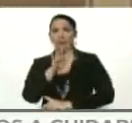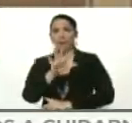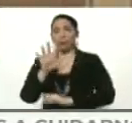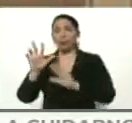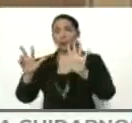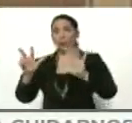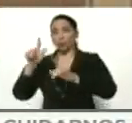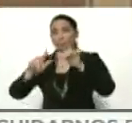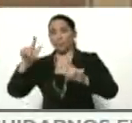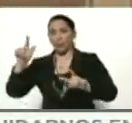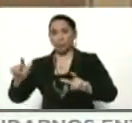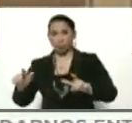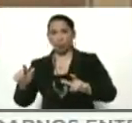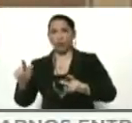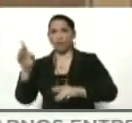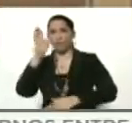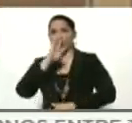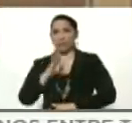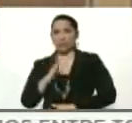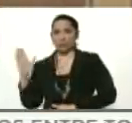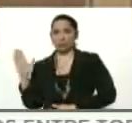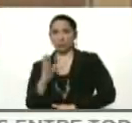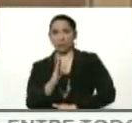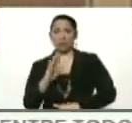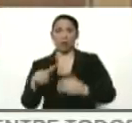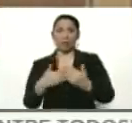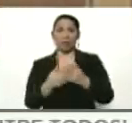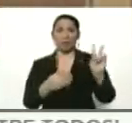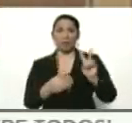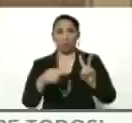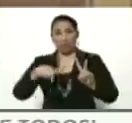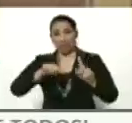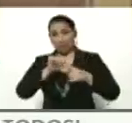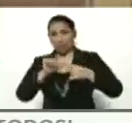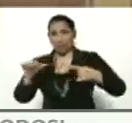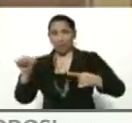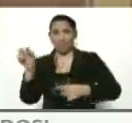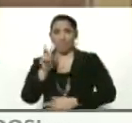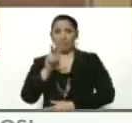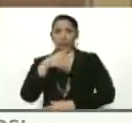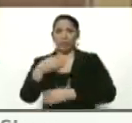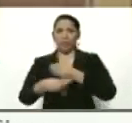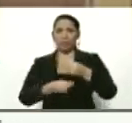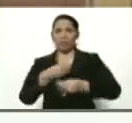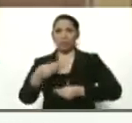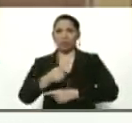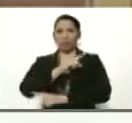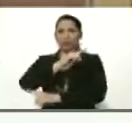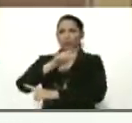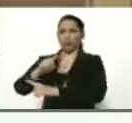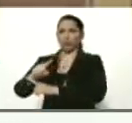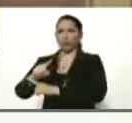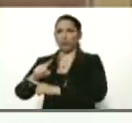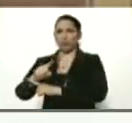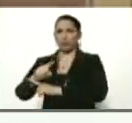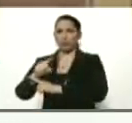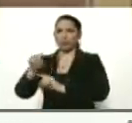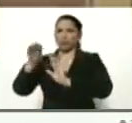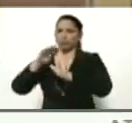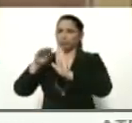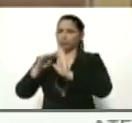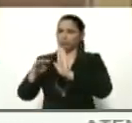358 casos son de Brasil. Esta semana Venezuela hizo denuncias muy